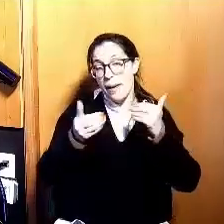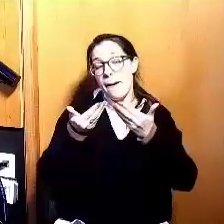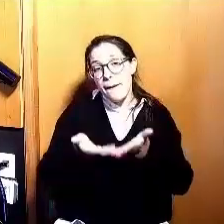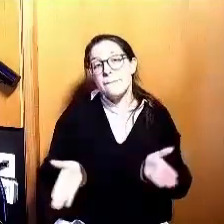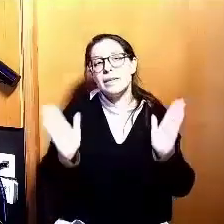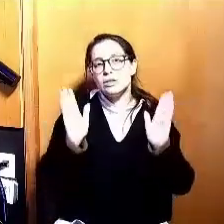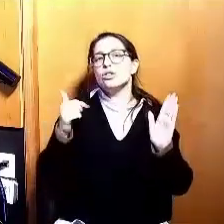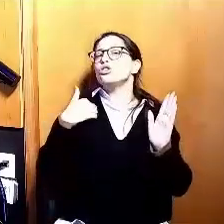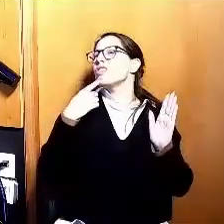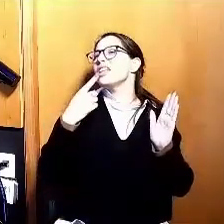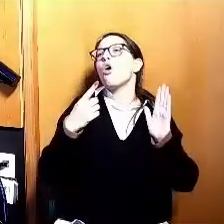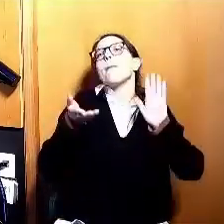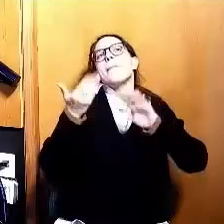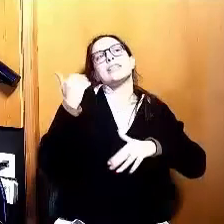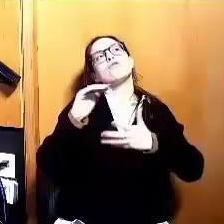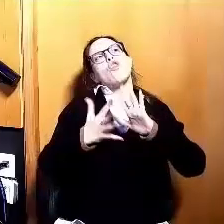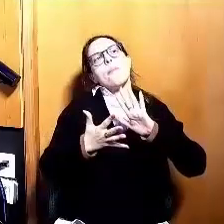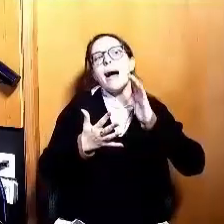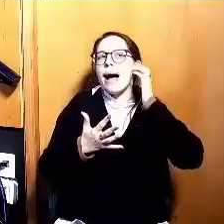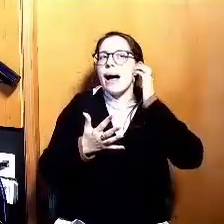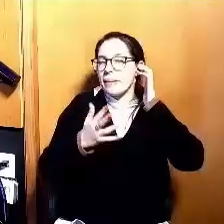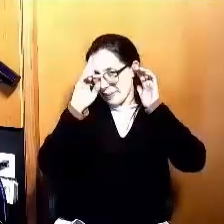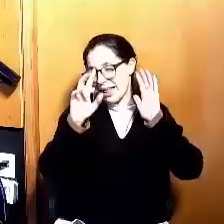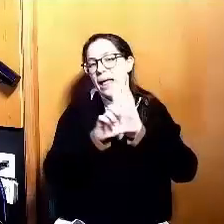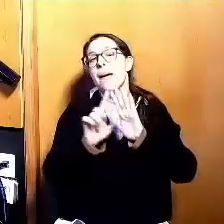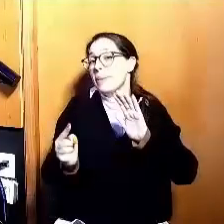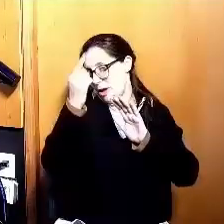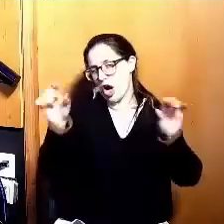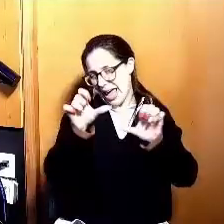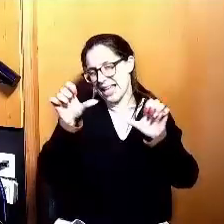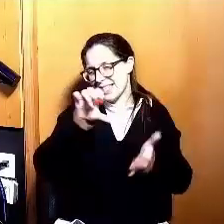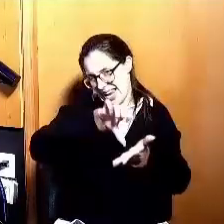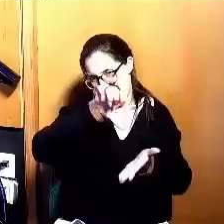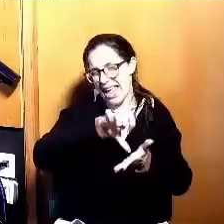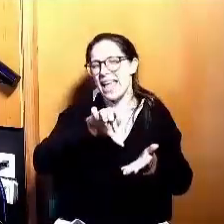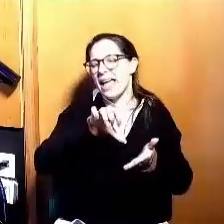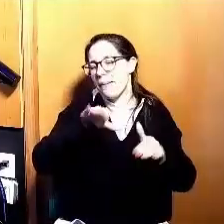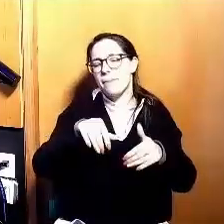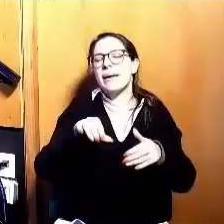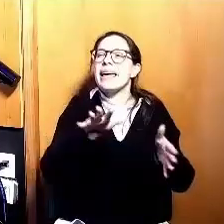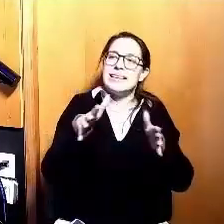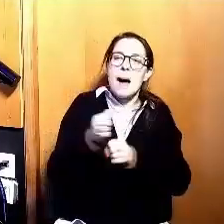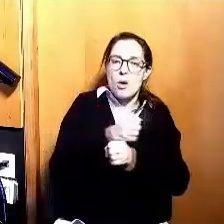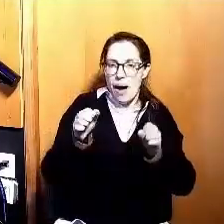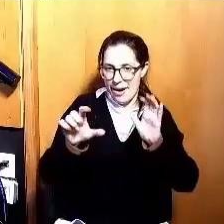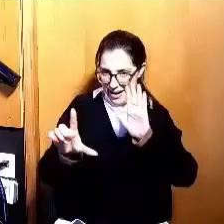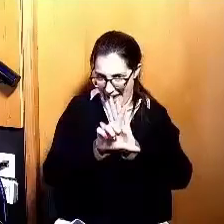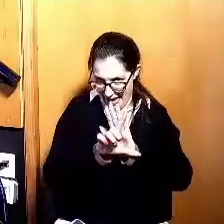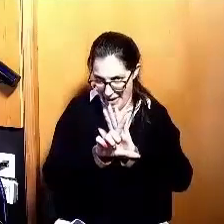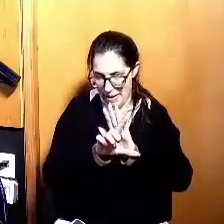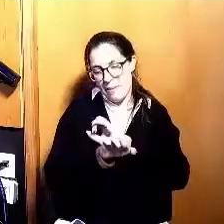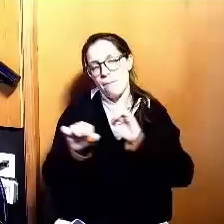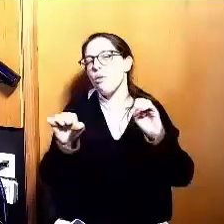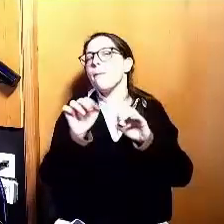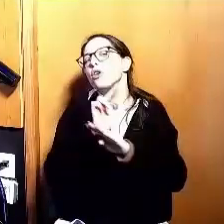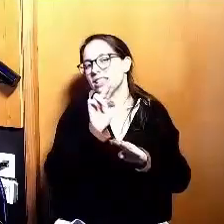yo diría, más legal, ¿no? Lo primero que han hecho los países es aprobar una ley de protección de datos personales, por cualquiera de las razones que sea GDPR,